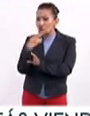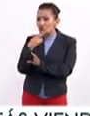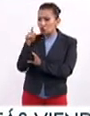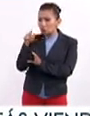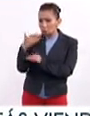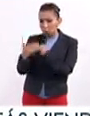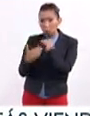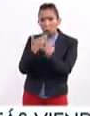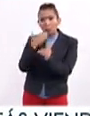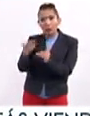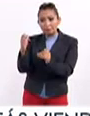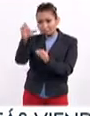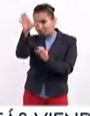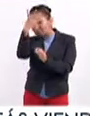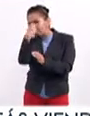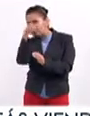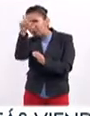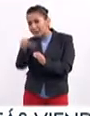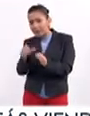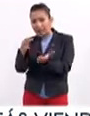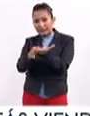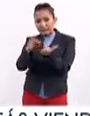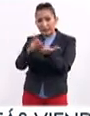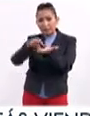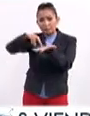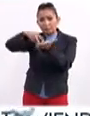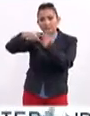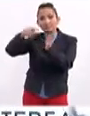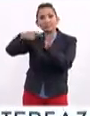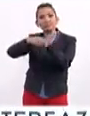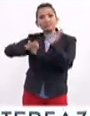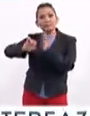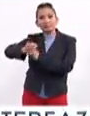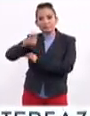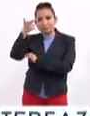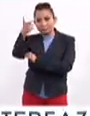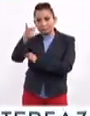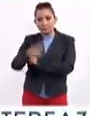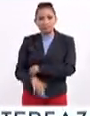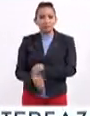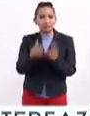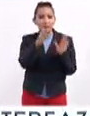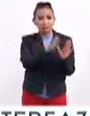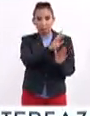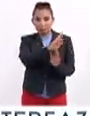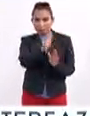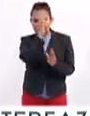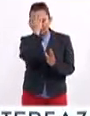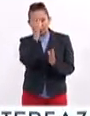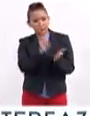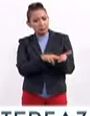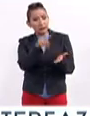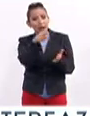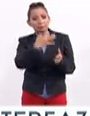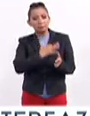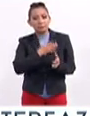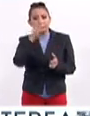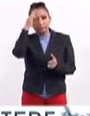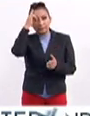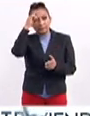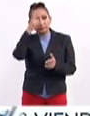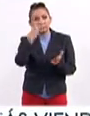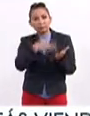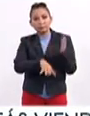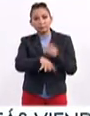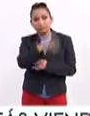aplicación funcional y estética del acero en la arquitectura en 1967, y reconocido con la Medalla Bellas Artes